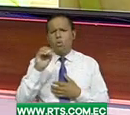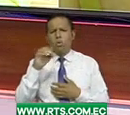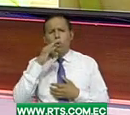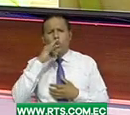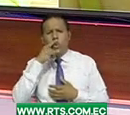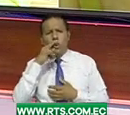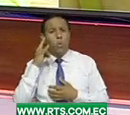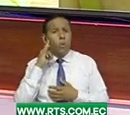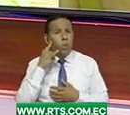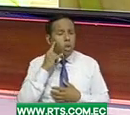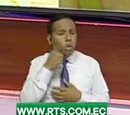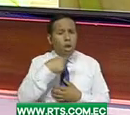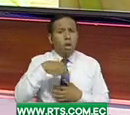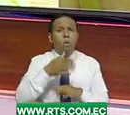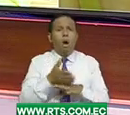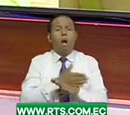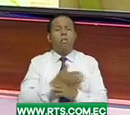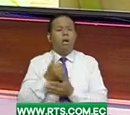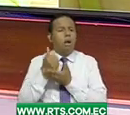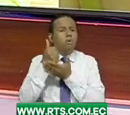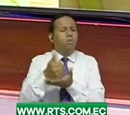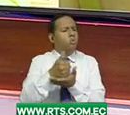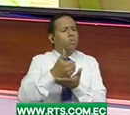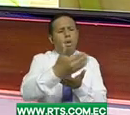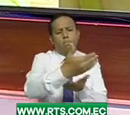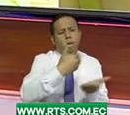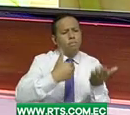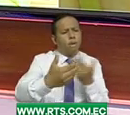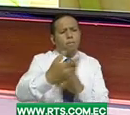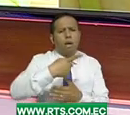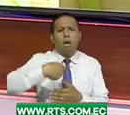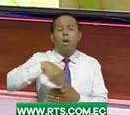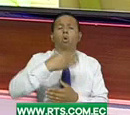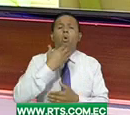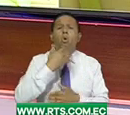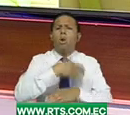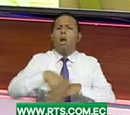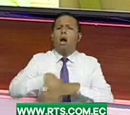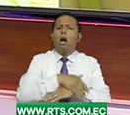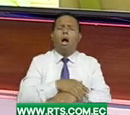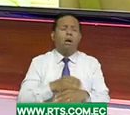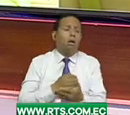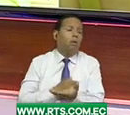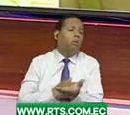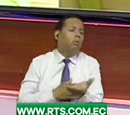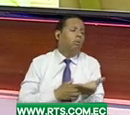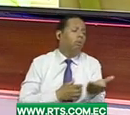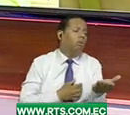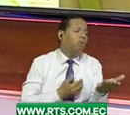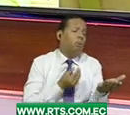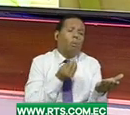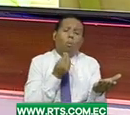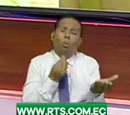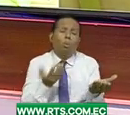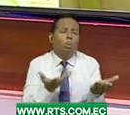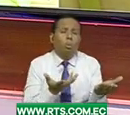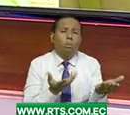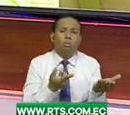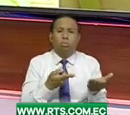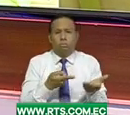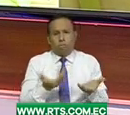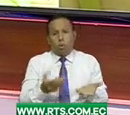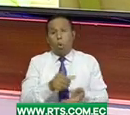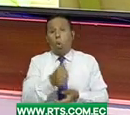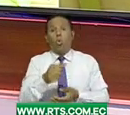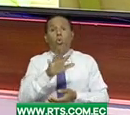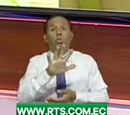calle donde permanecían en situación de mendicidad y otros 54 en vulneración de derechos. Operativos permitieron